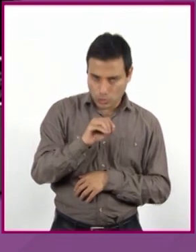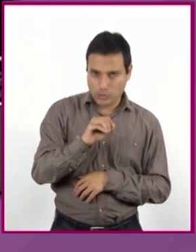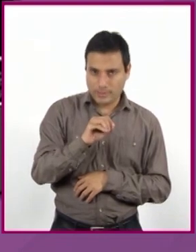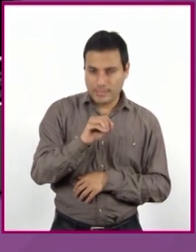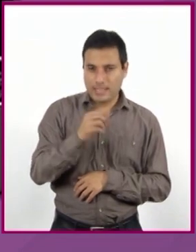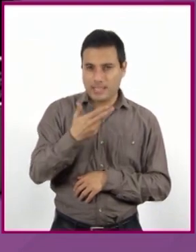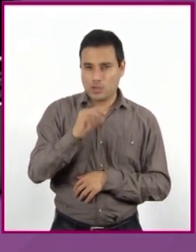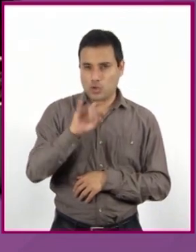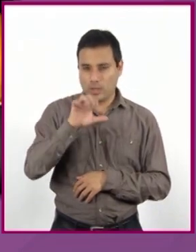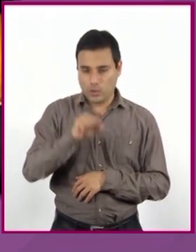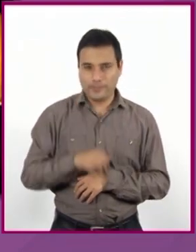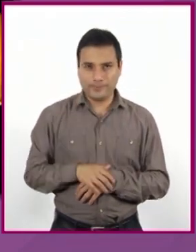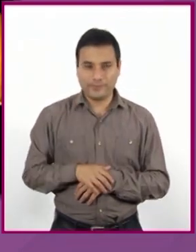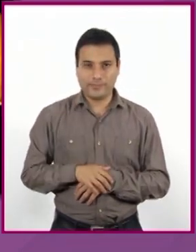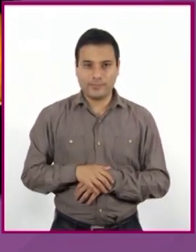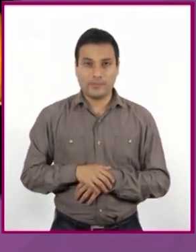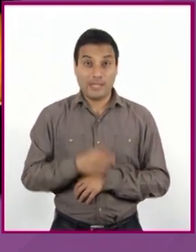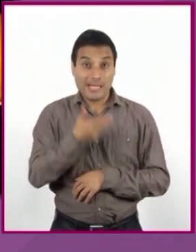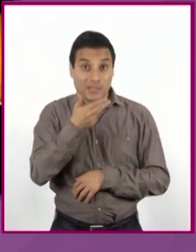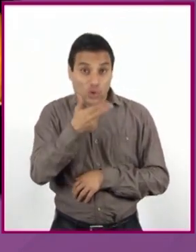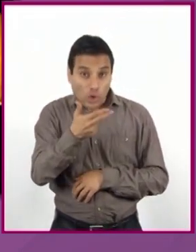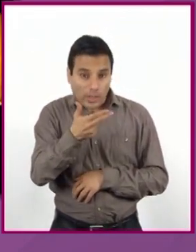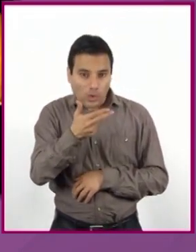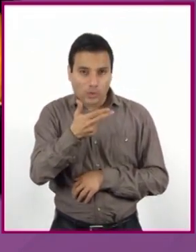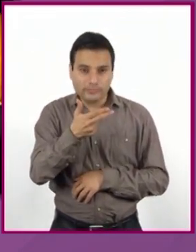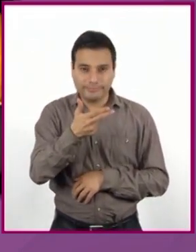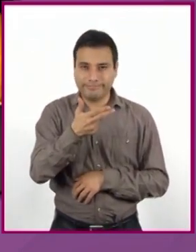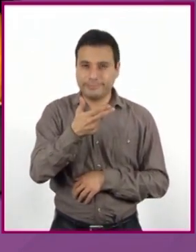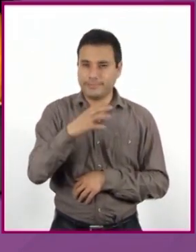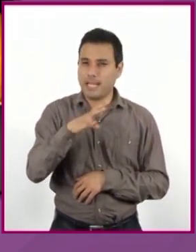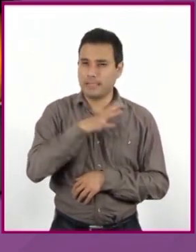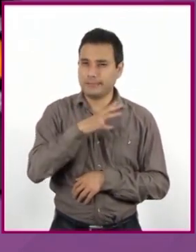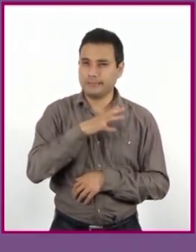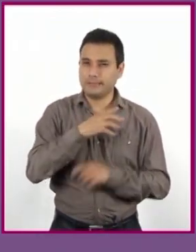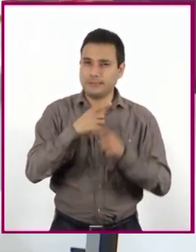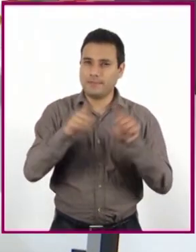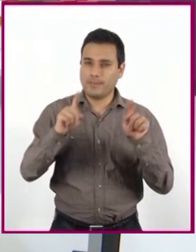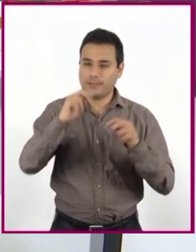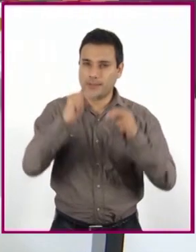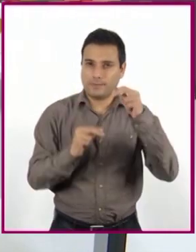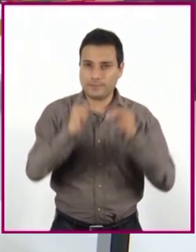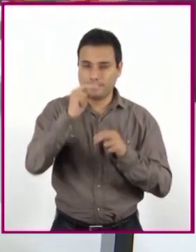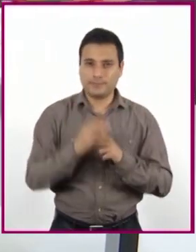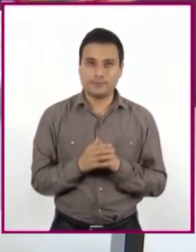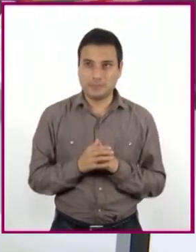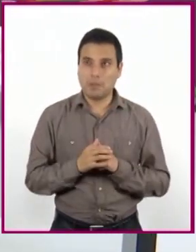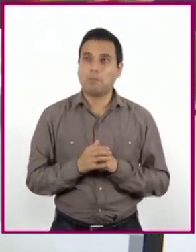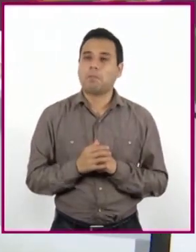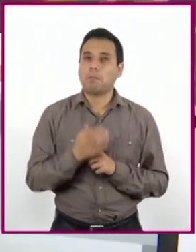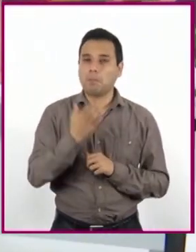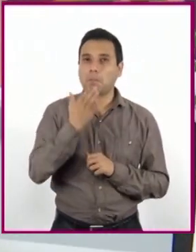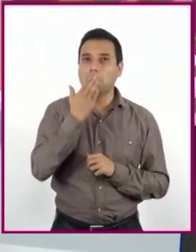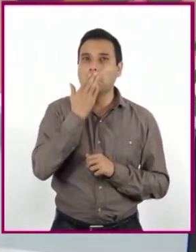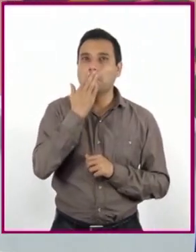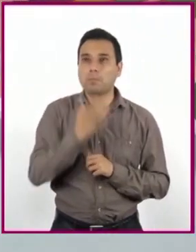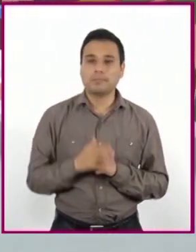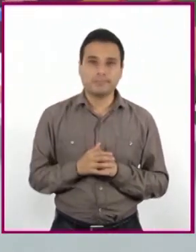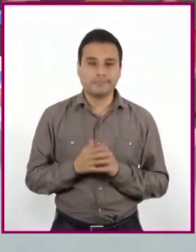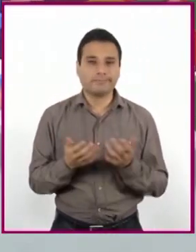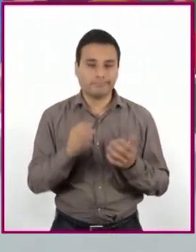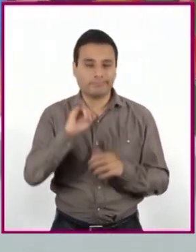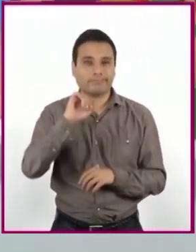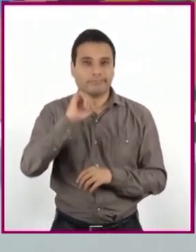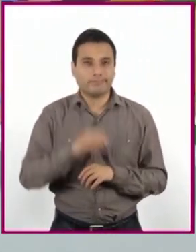cuales cambian las proporciones de hidrógeno y oxígeno. Qué bueno es recordar esto, así sabemos